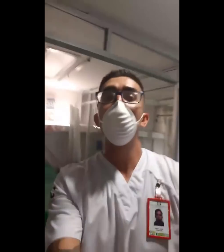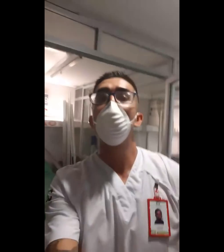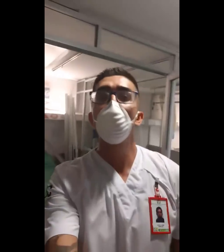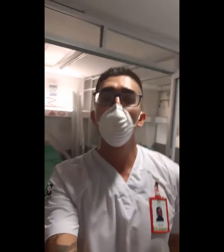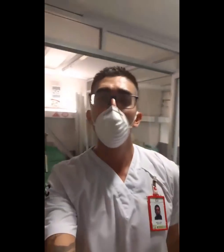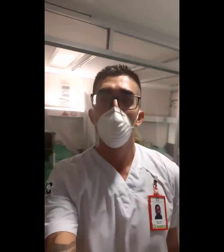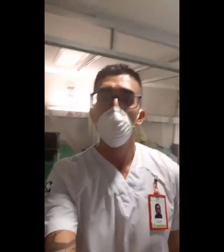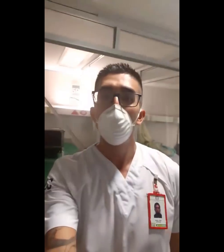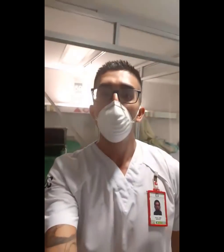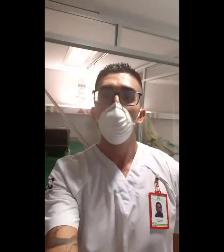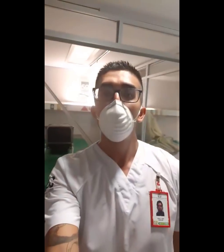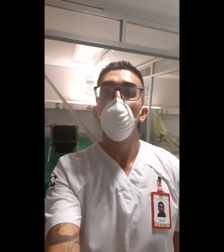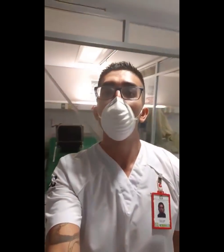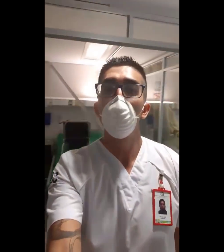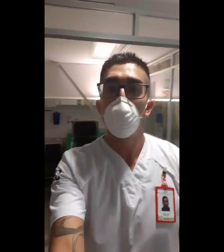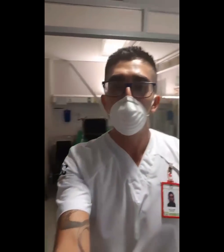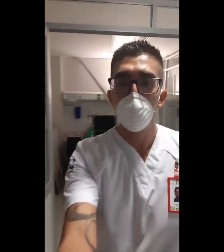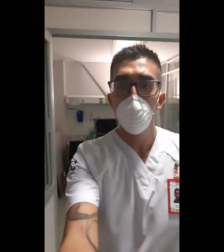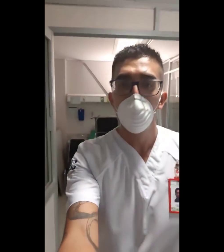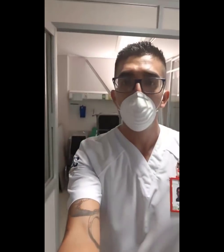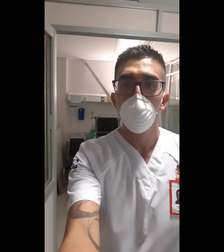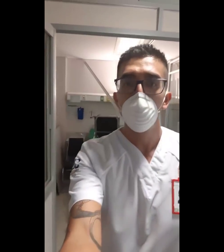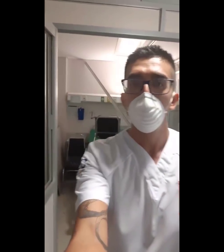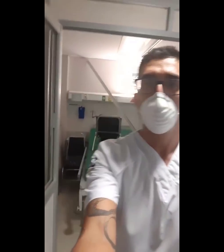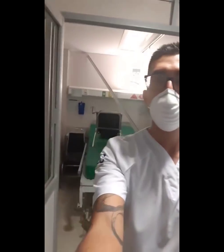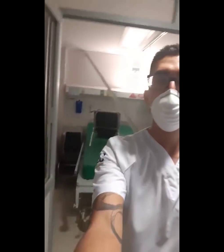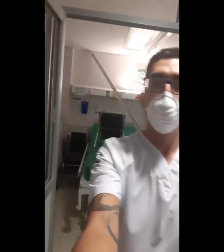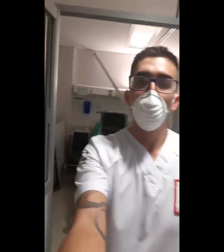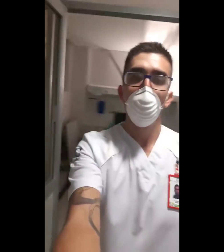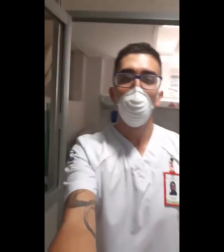Estamos a 30 de marzo del